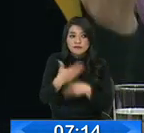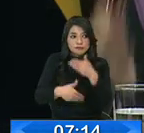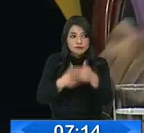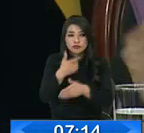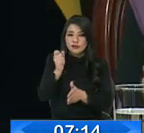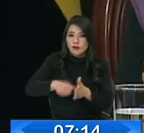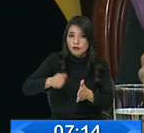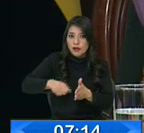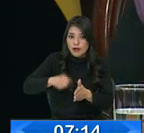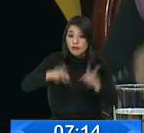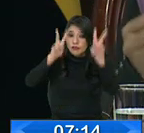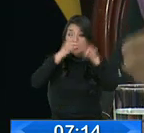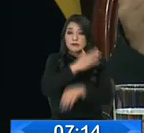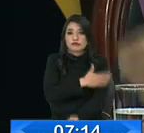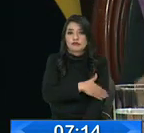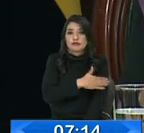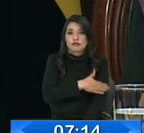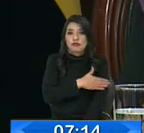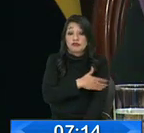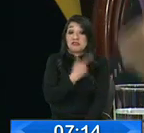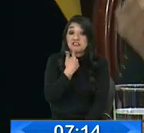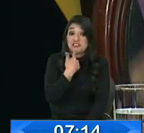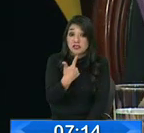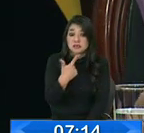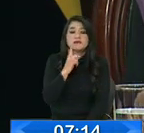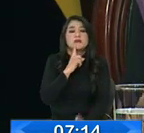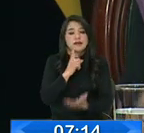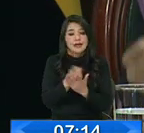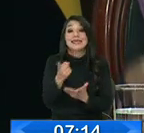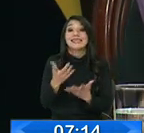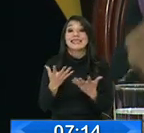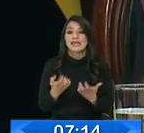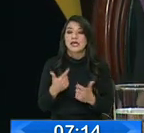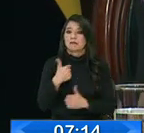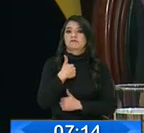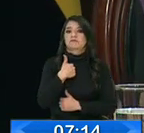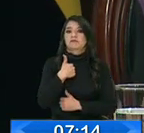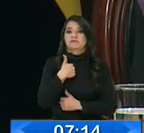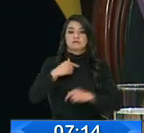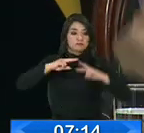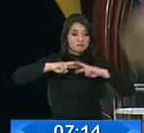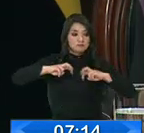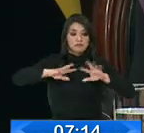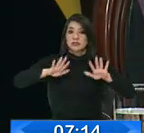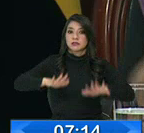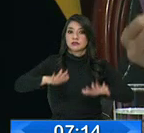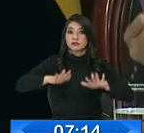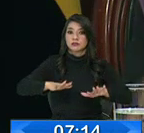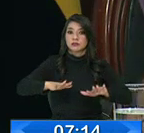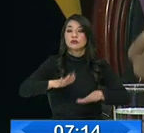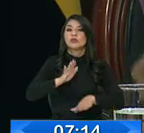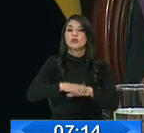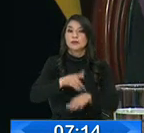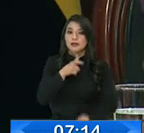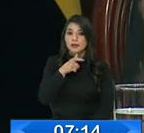a casos sobornos, donde han manifestado y lo que pretenden es de que esta investigación caiga en el campo electoral como